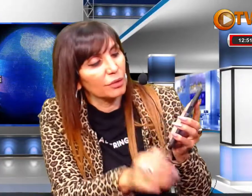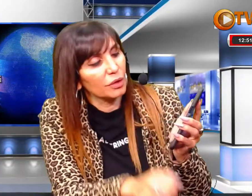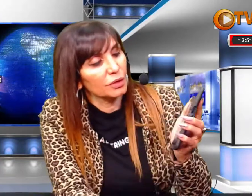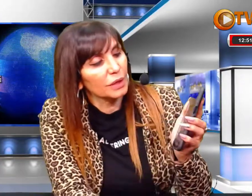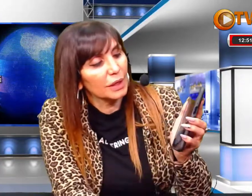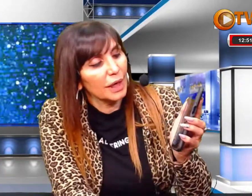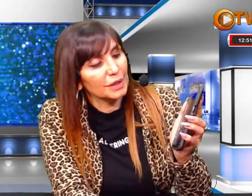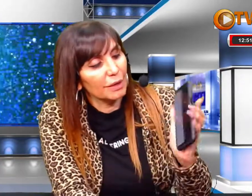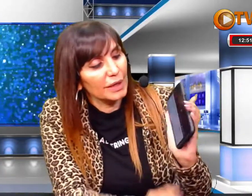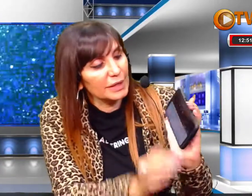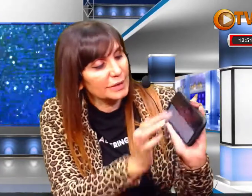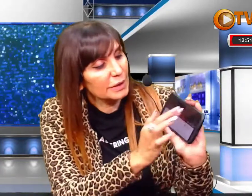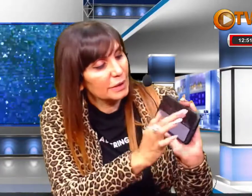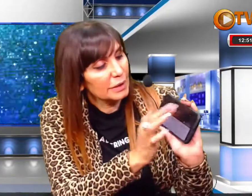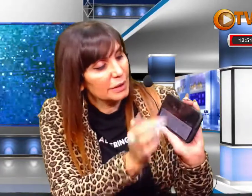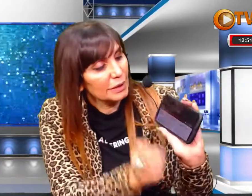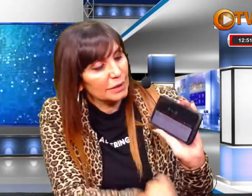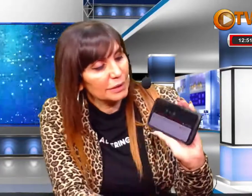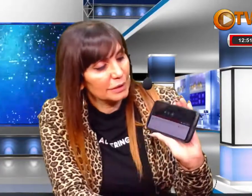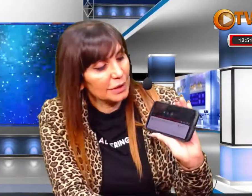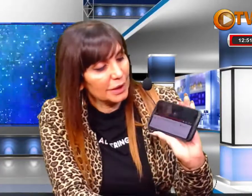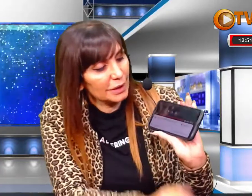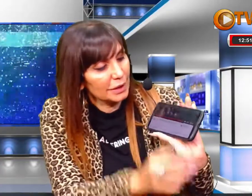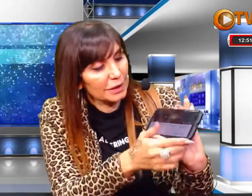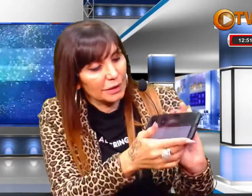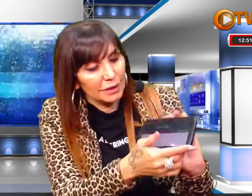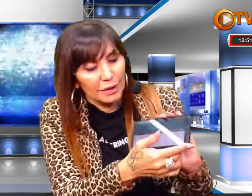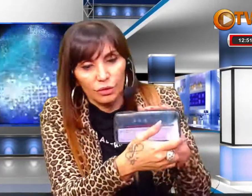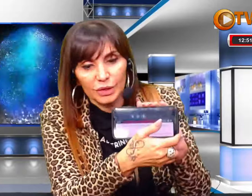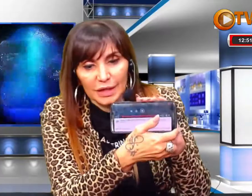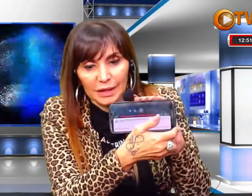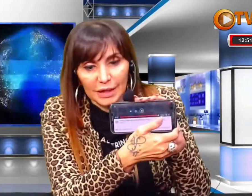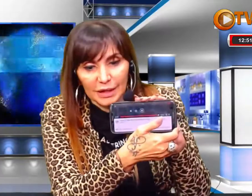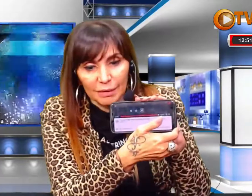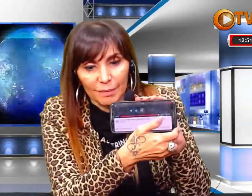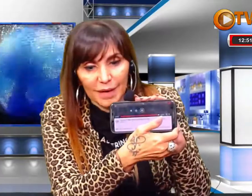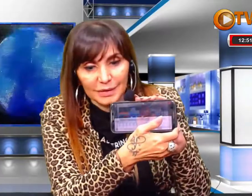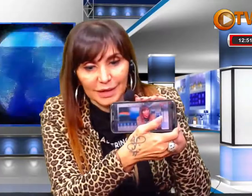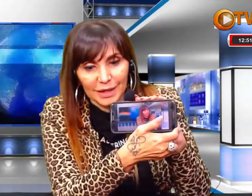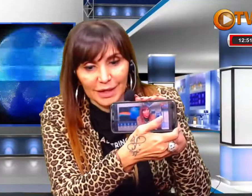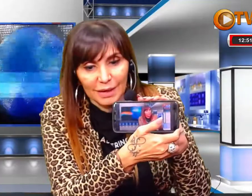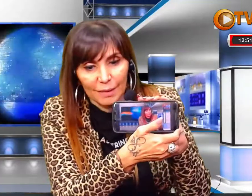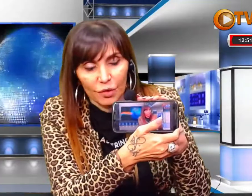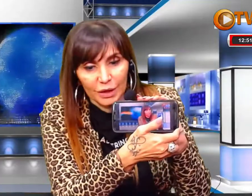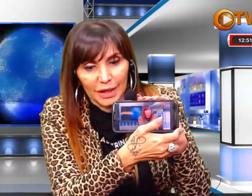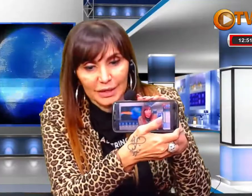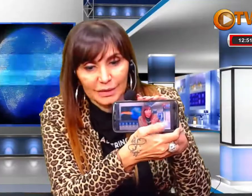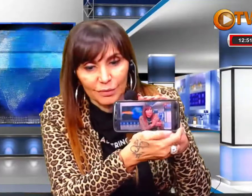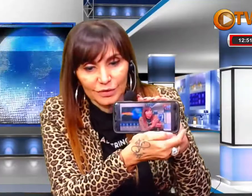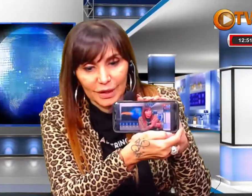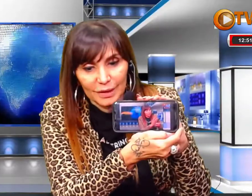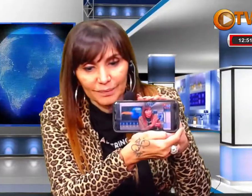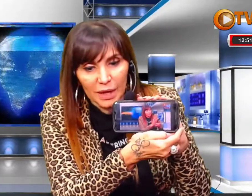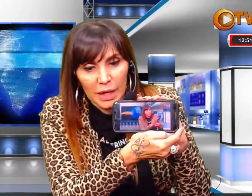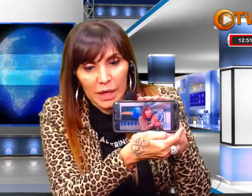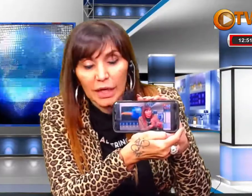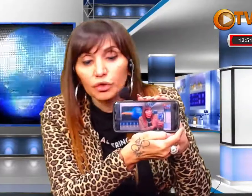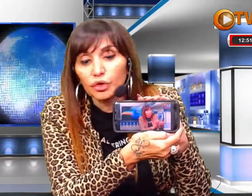en vivo a través de nuestra Tienda TV Más, que ahí estamos conectadísimos,